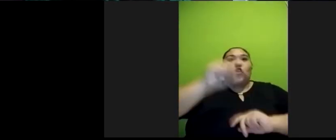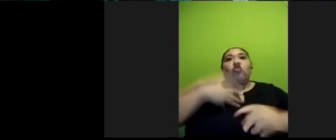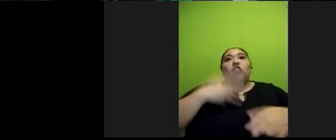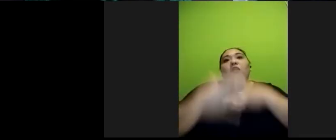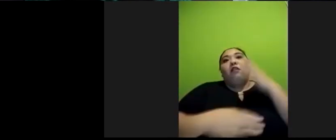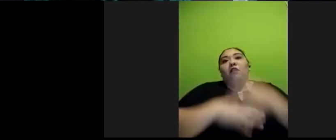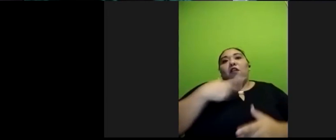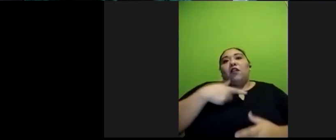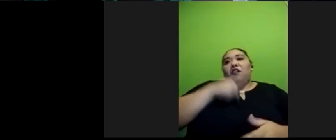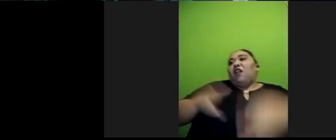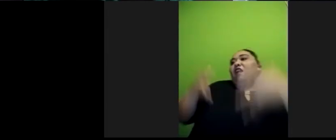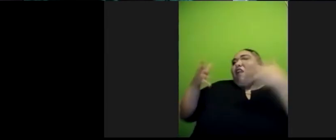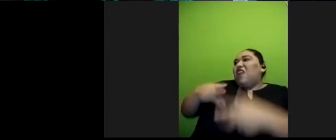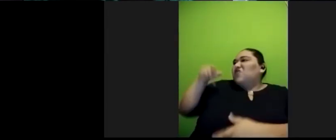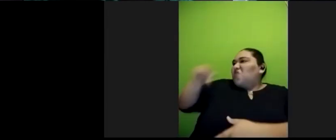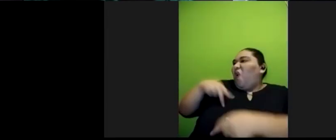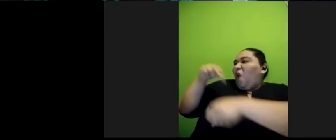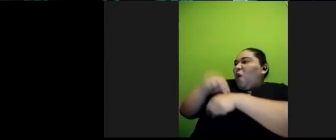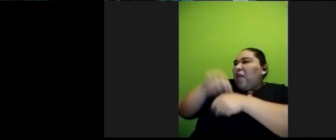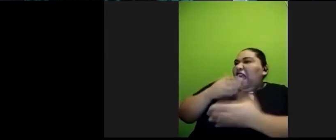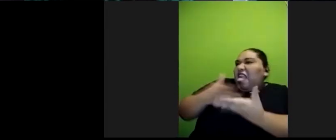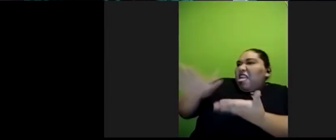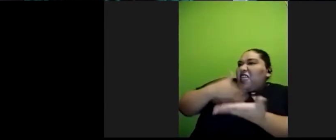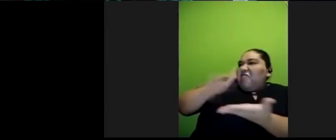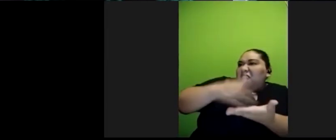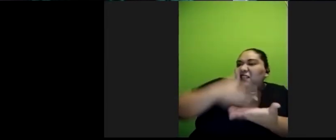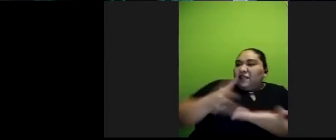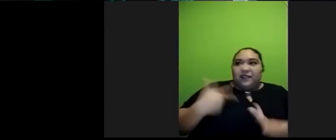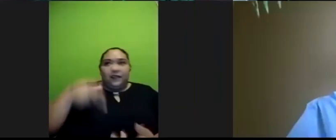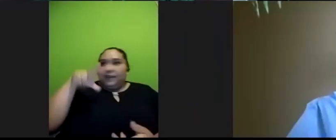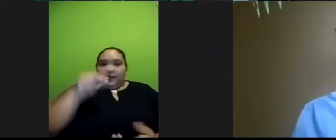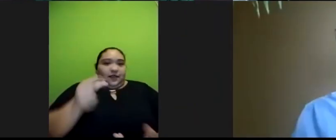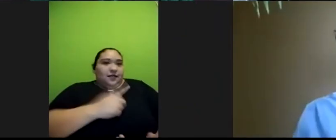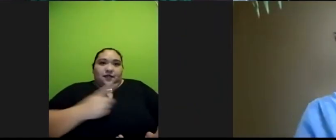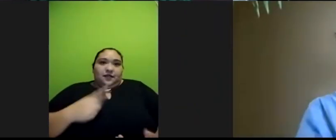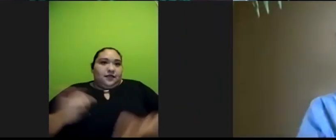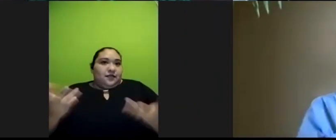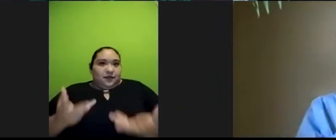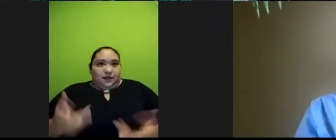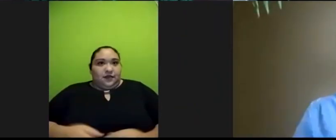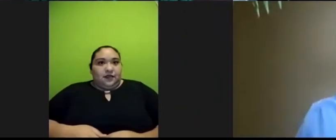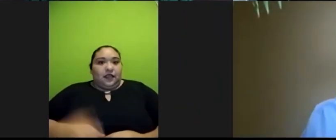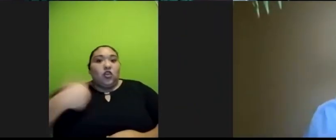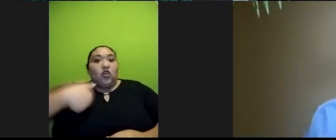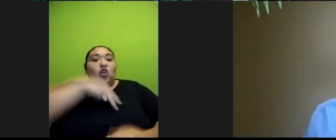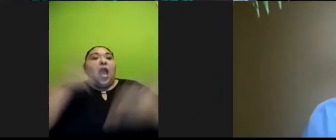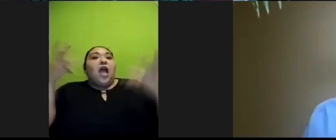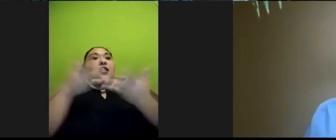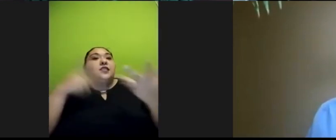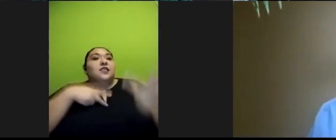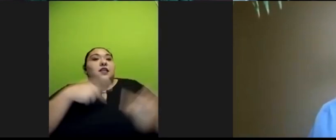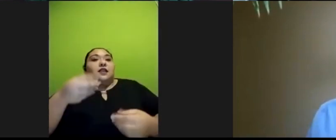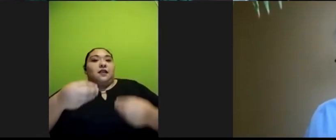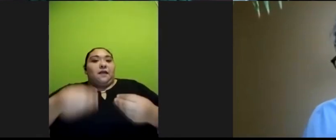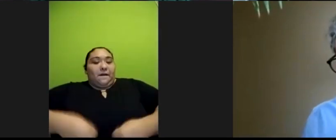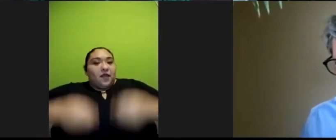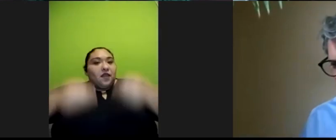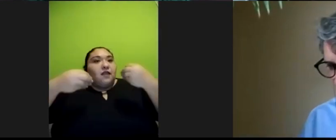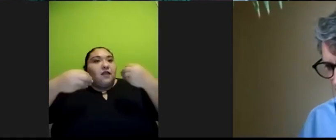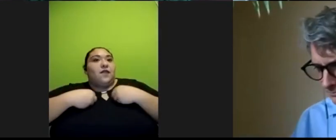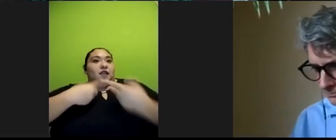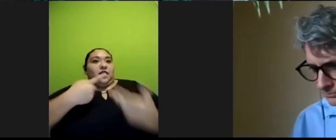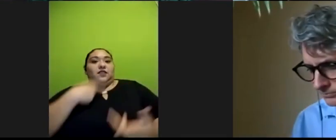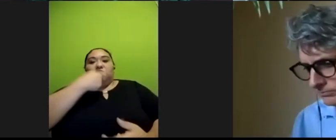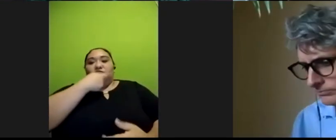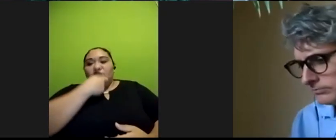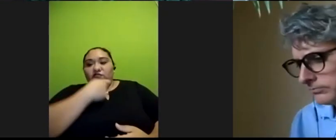las particularidades de lo que pueden estar viviendo niñas, niños y adolescentes en este contexto? Y también, ¿qué niños,